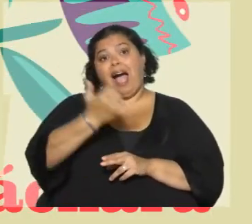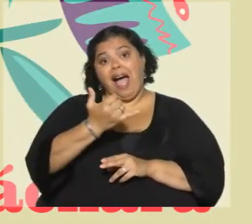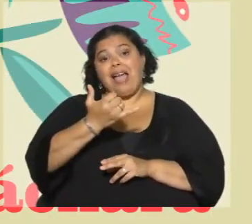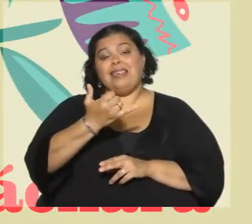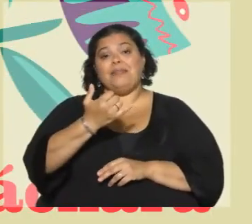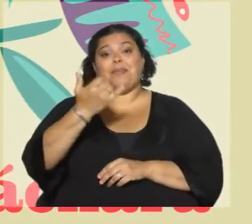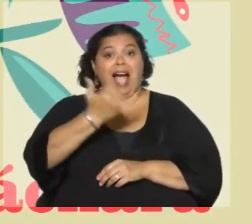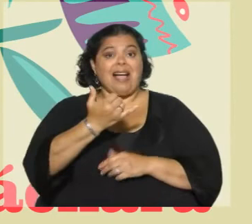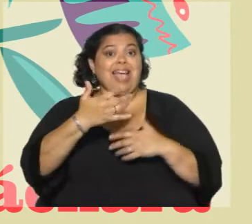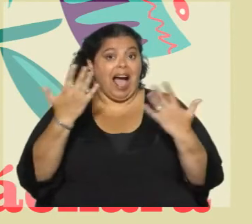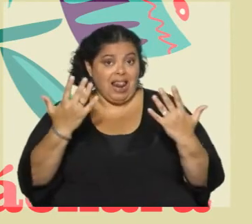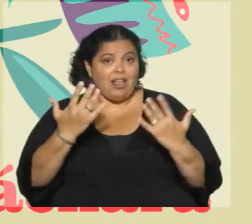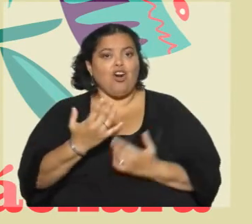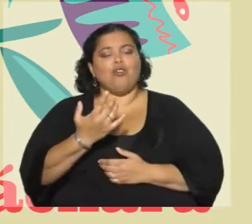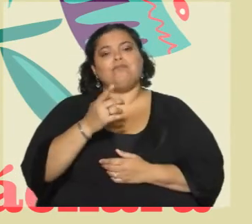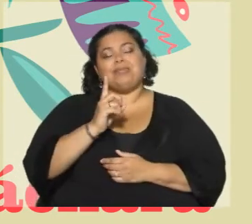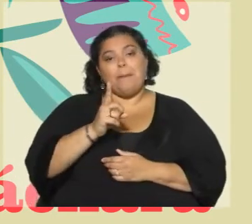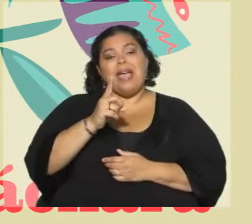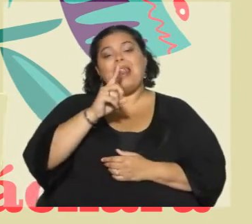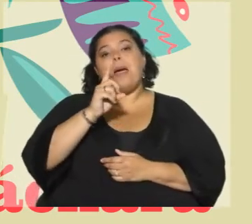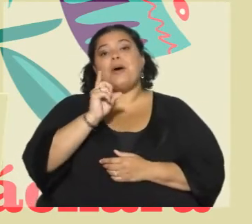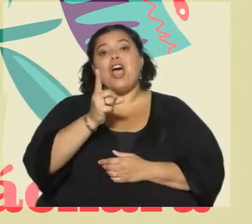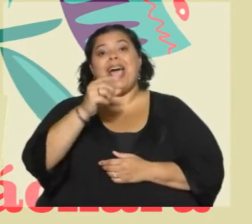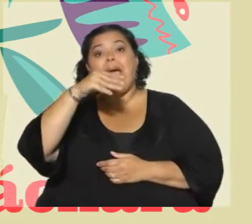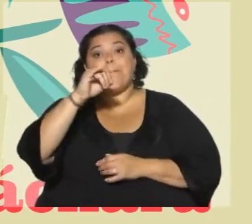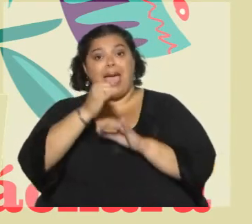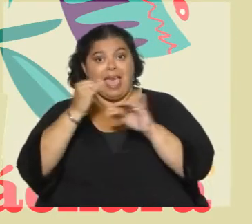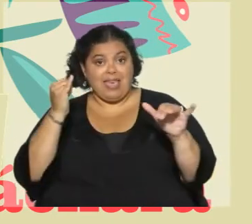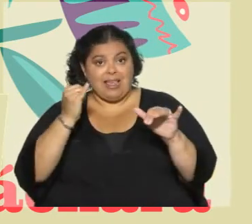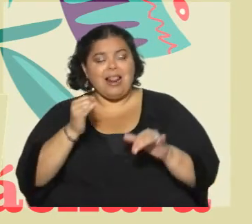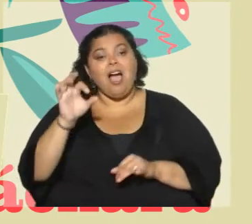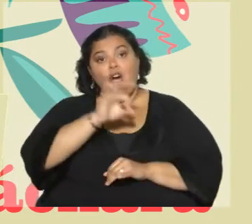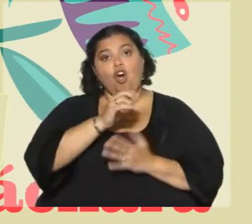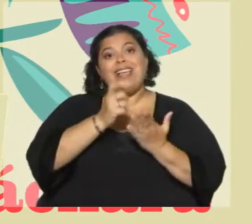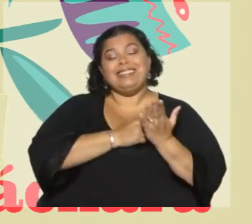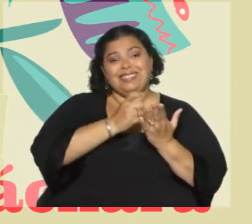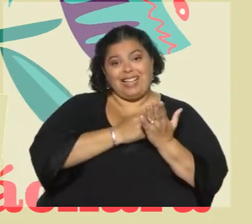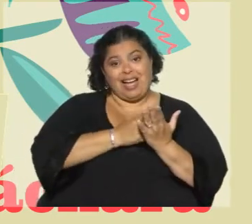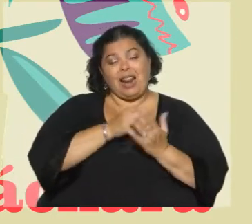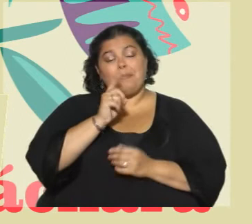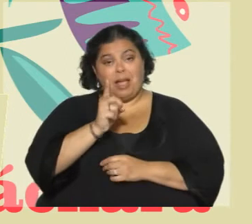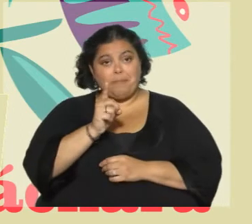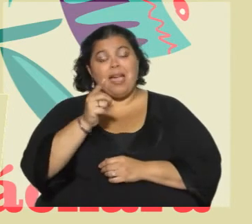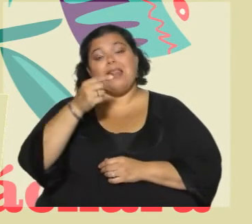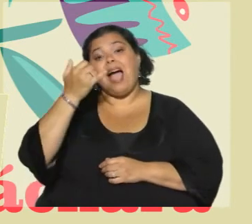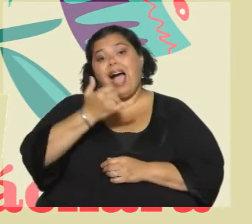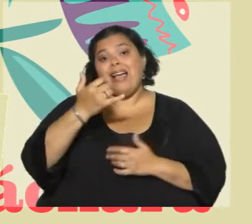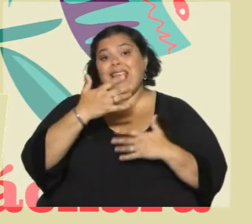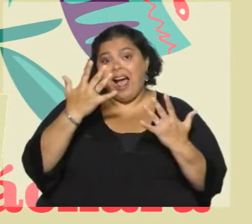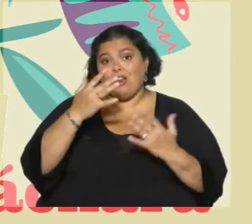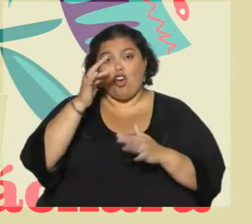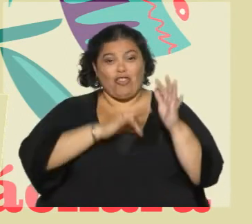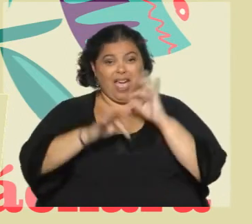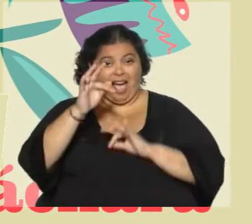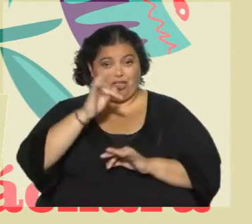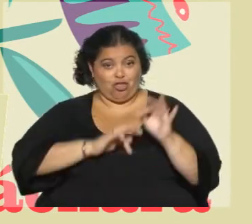nos pueden contactar por ahí y si no también en el instagram que es hay algo teatro ahí se ponen en contacto con nosotros con nosotras y ahí nos ponemos